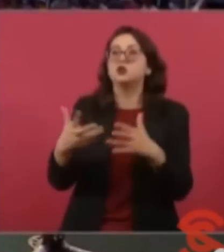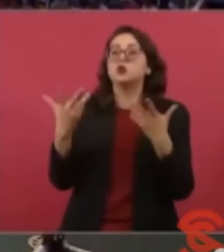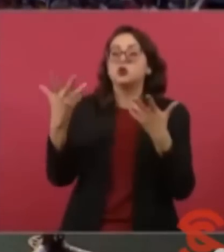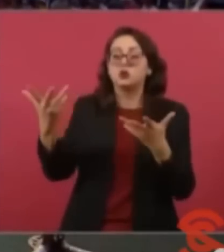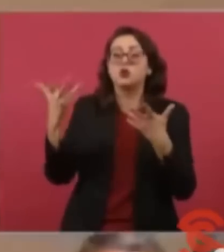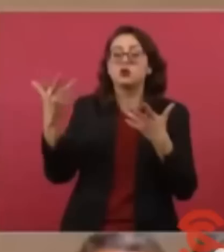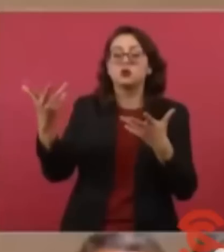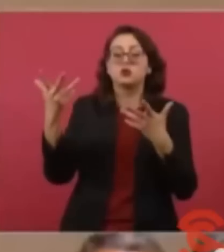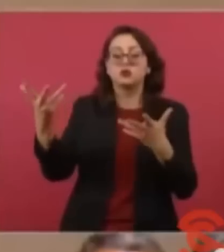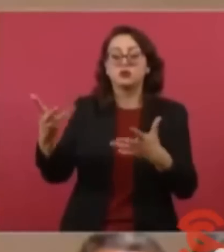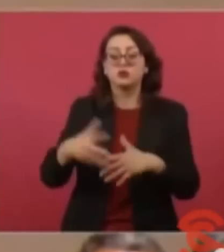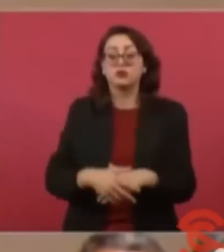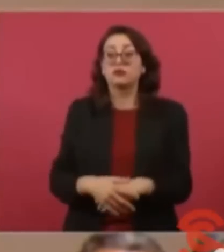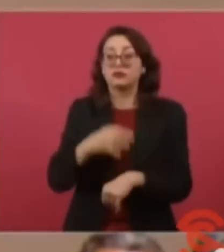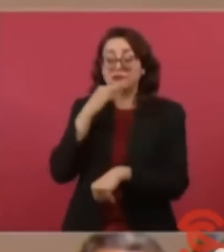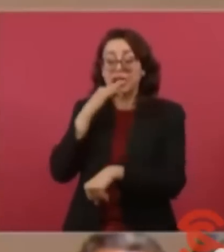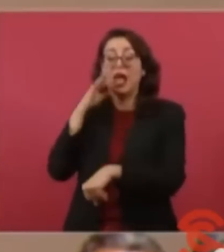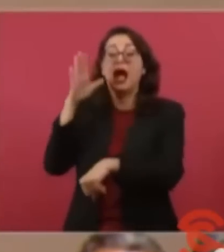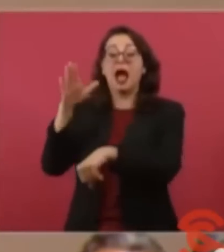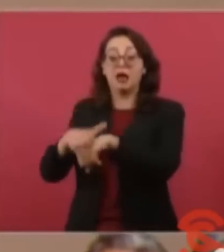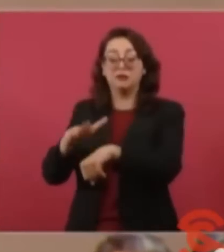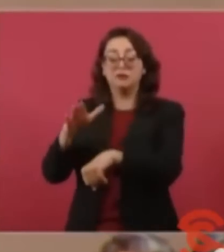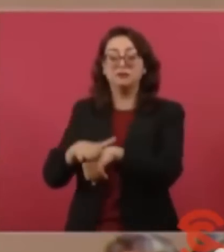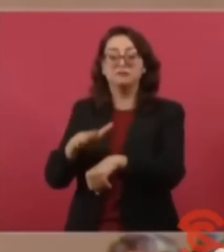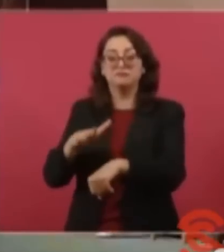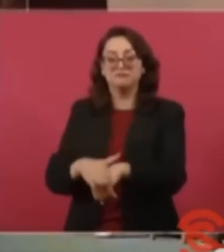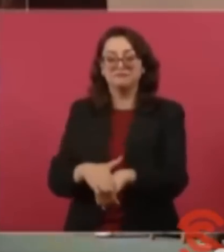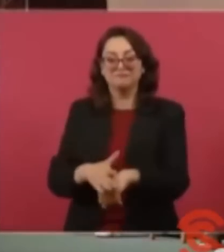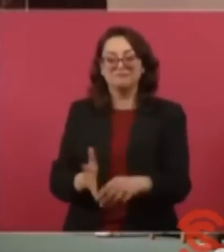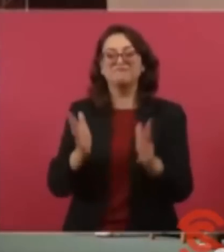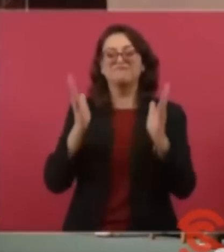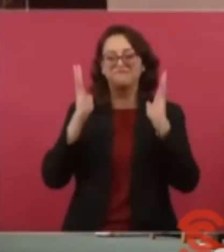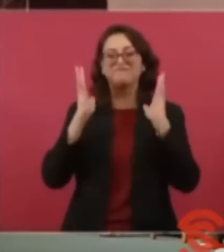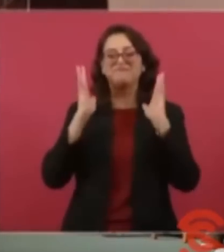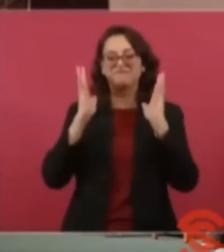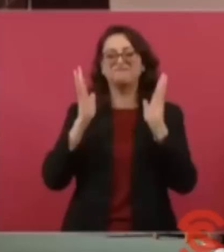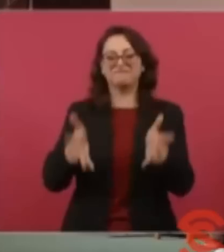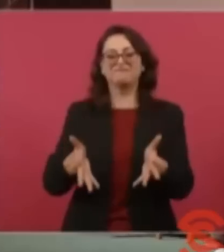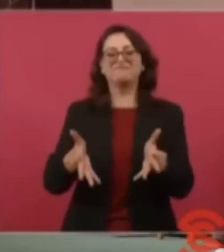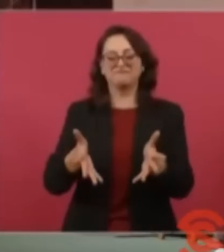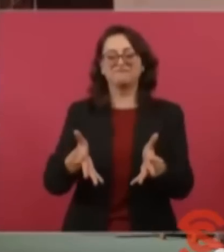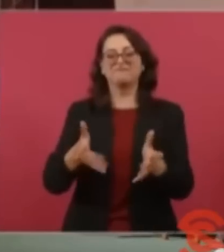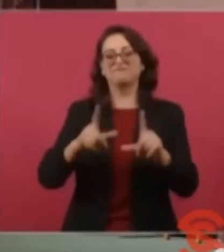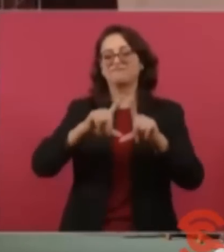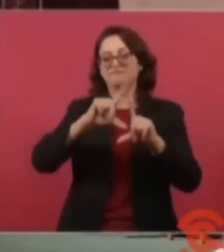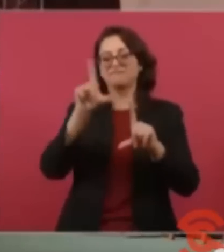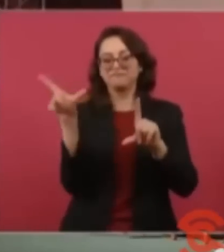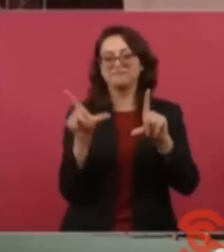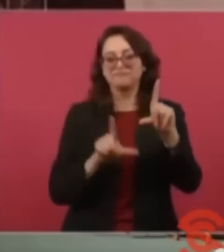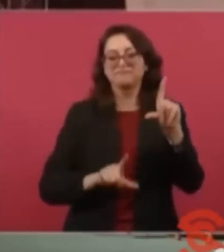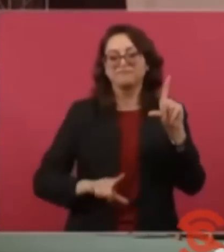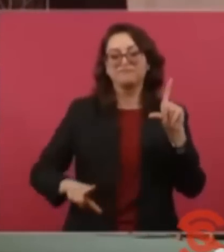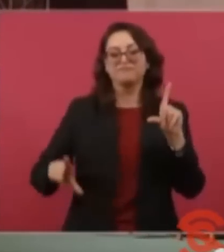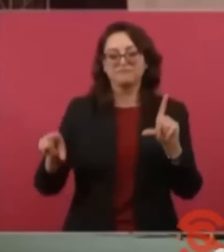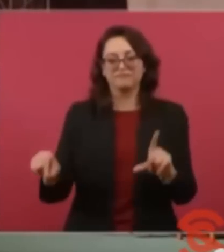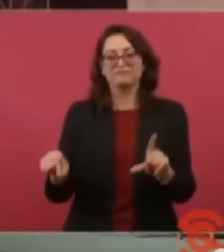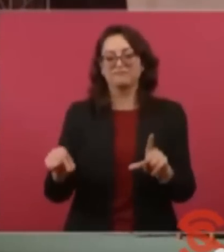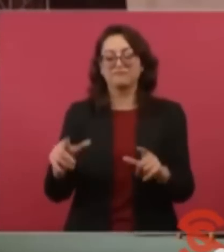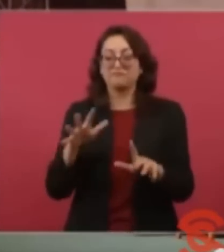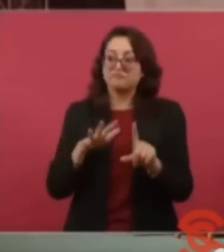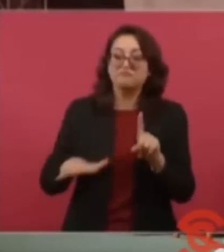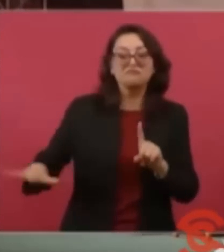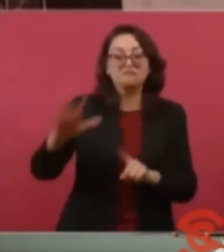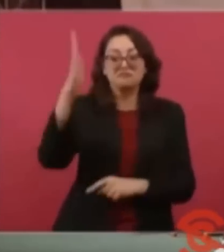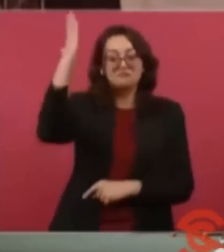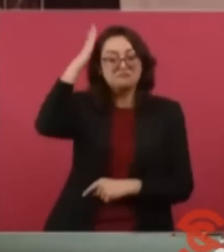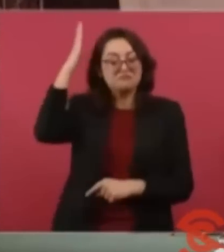le doy la noticia de que ya no va a haber en México un